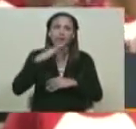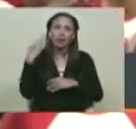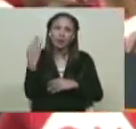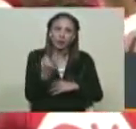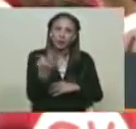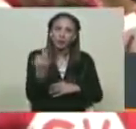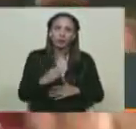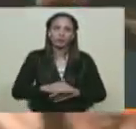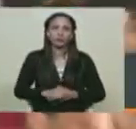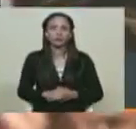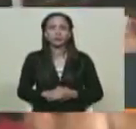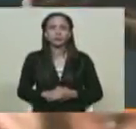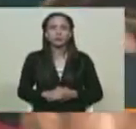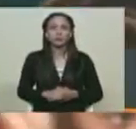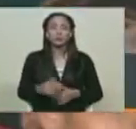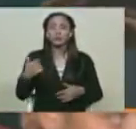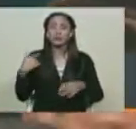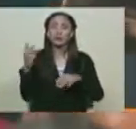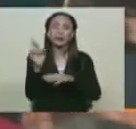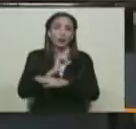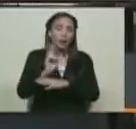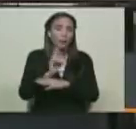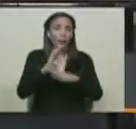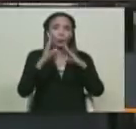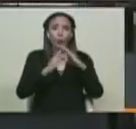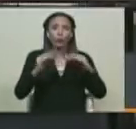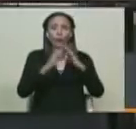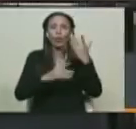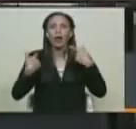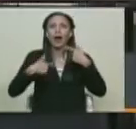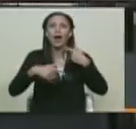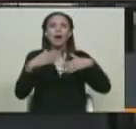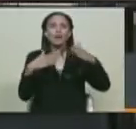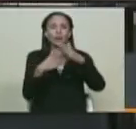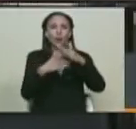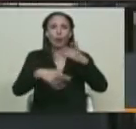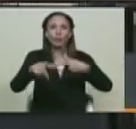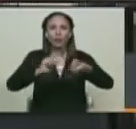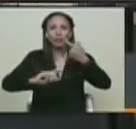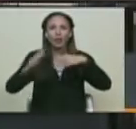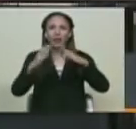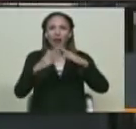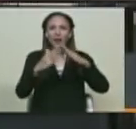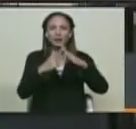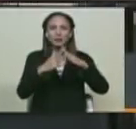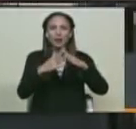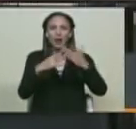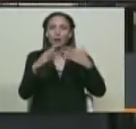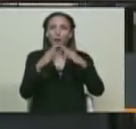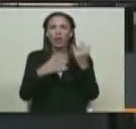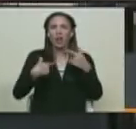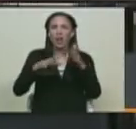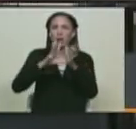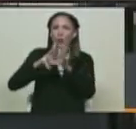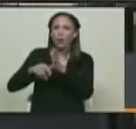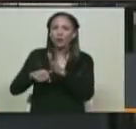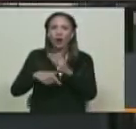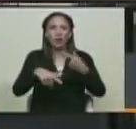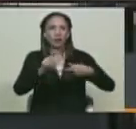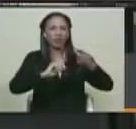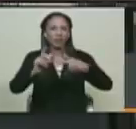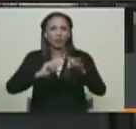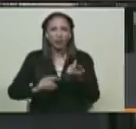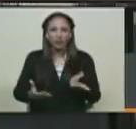detener inmediatamente todas las ventas de mi casa bien equipada, porque detectamos una corruptela adentro